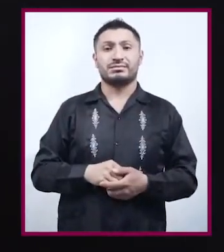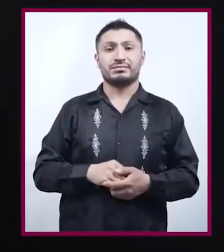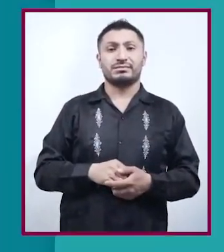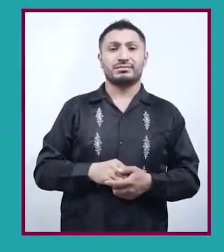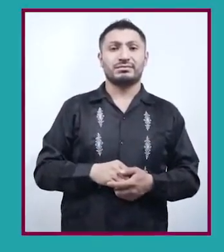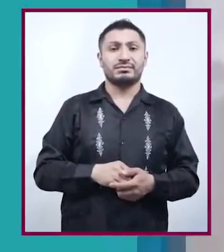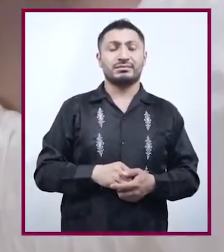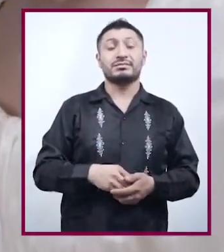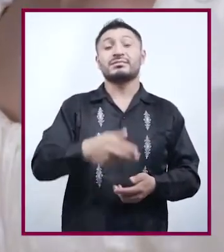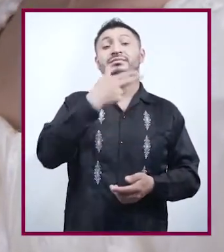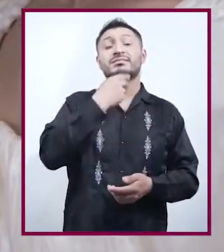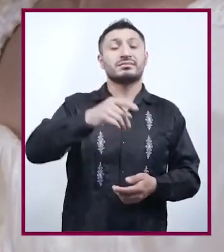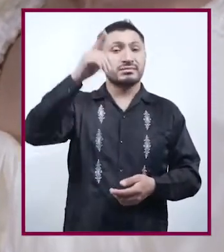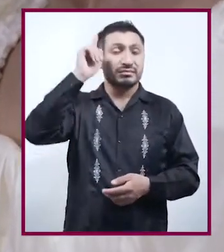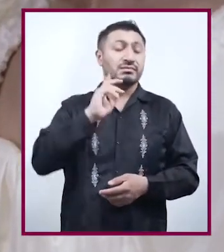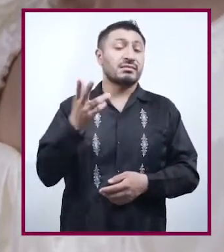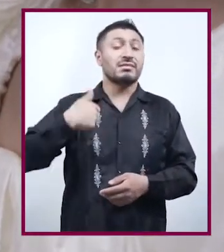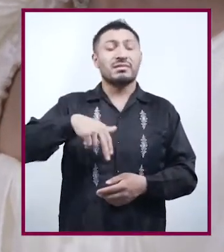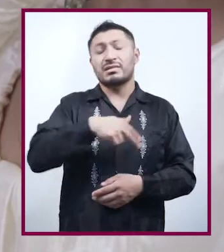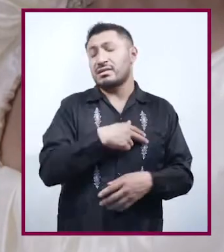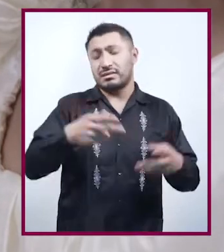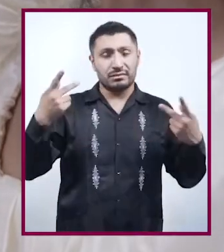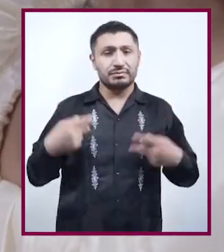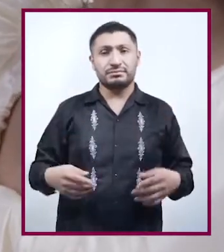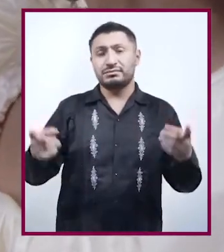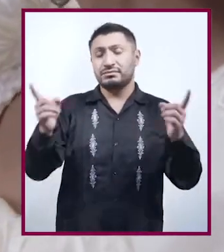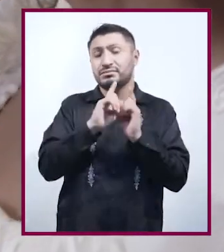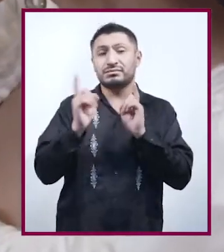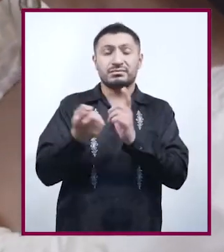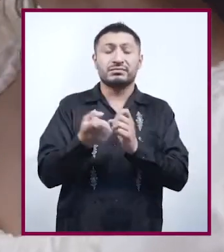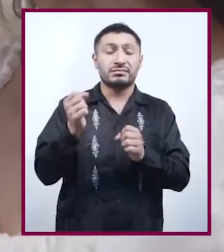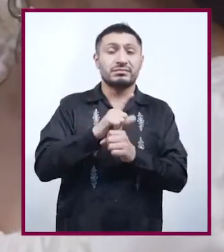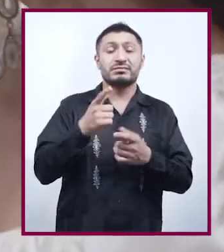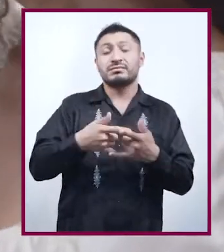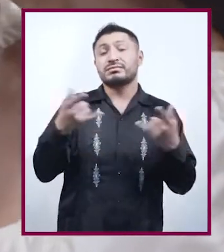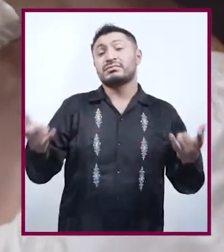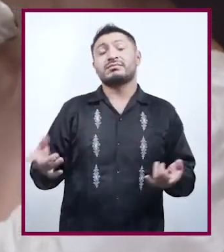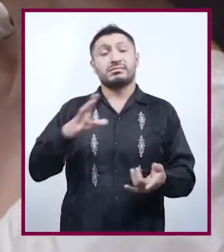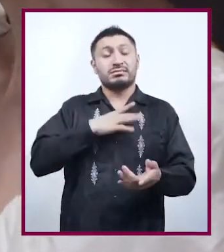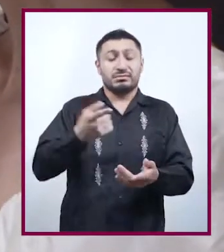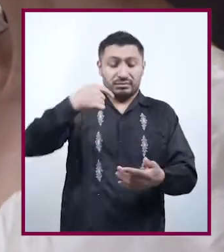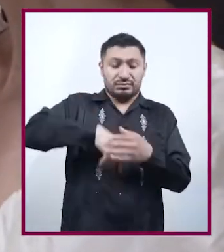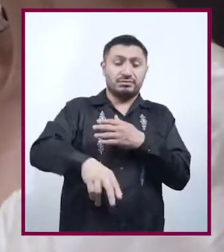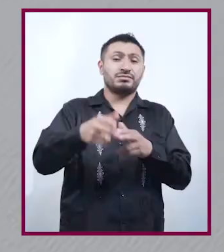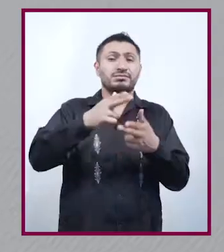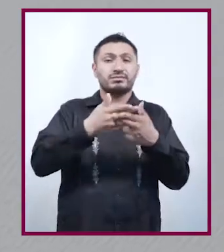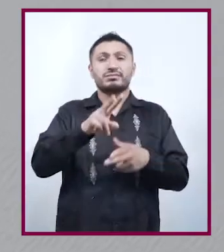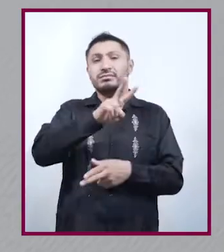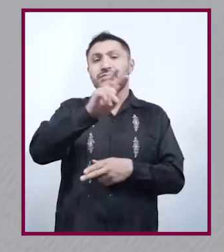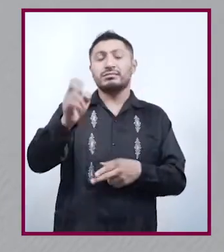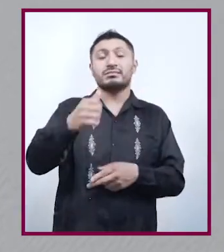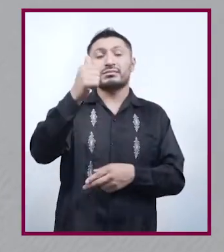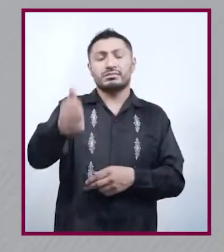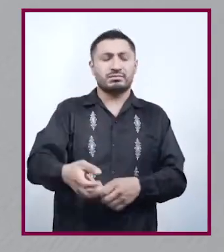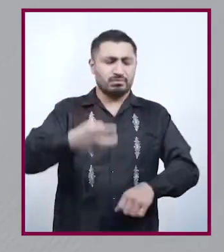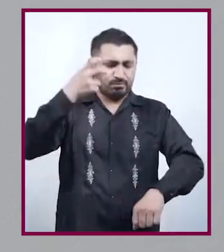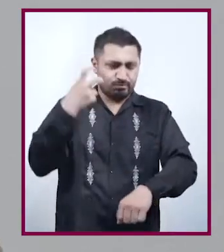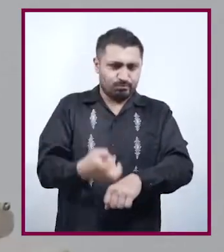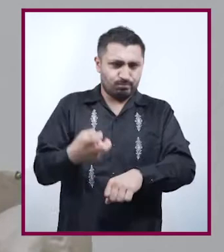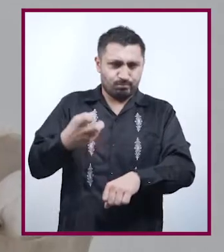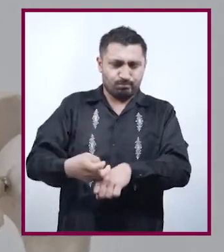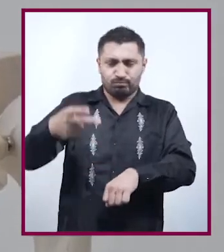¡Arrancamos! Hombres y mujeres somos seres sociales hechos de historia y también de huesos. 206